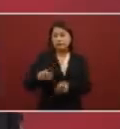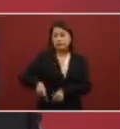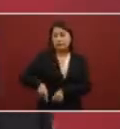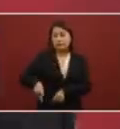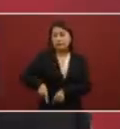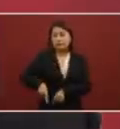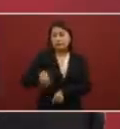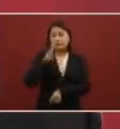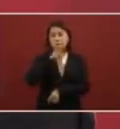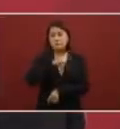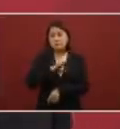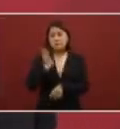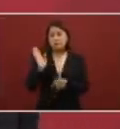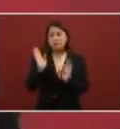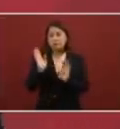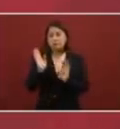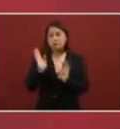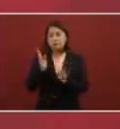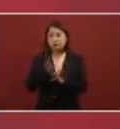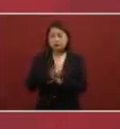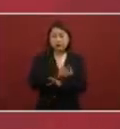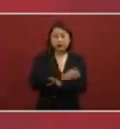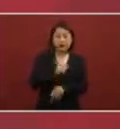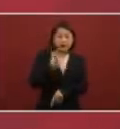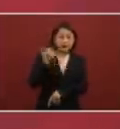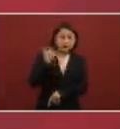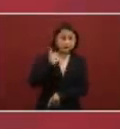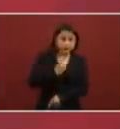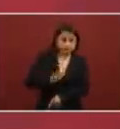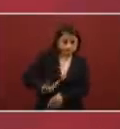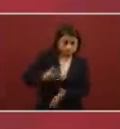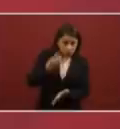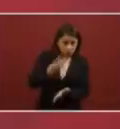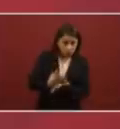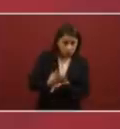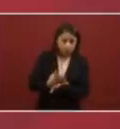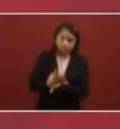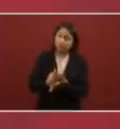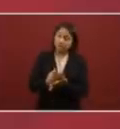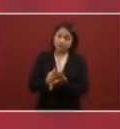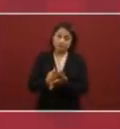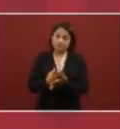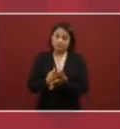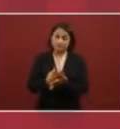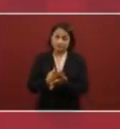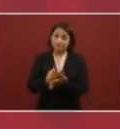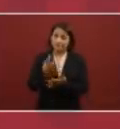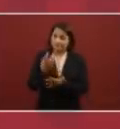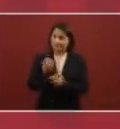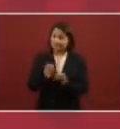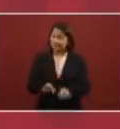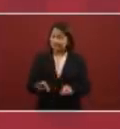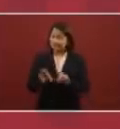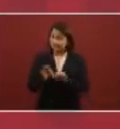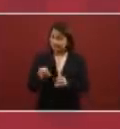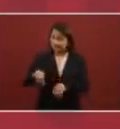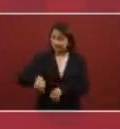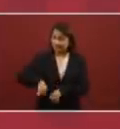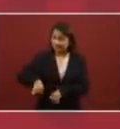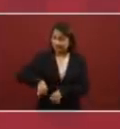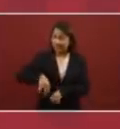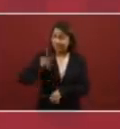no solo son los expresidentes, ¿sí? O sea, por eso es interesante. Imagínense